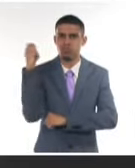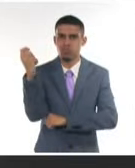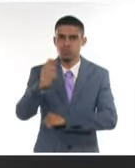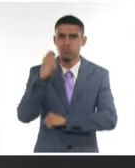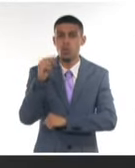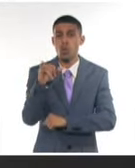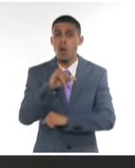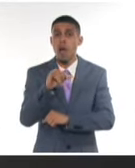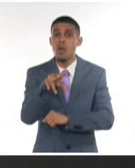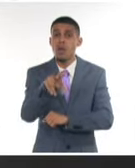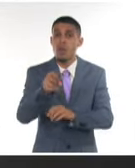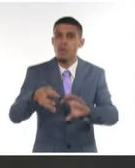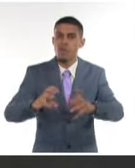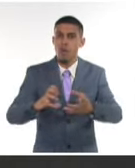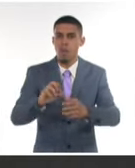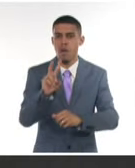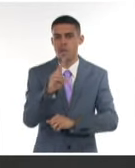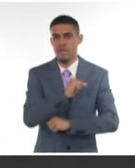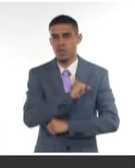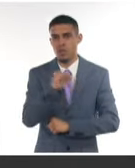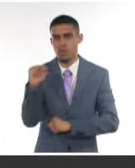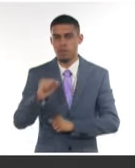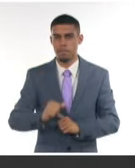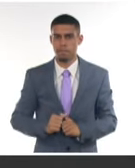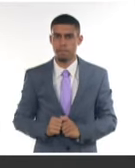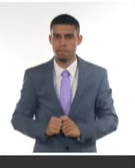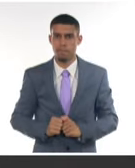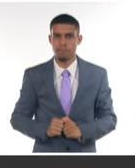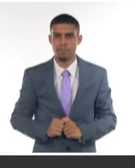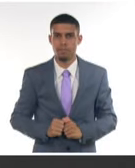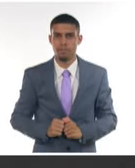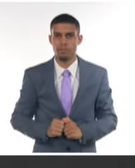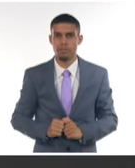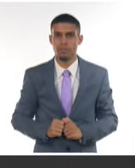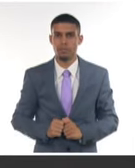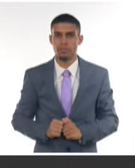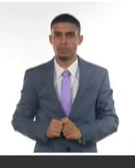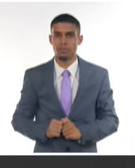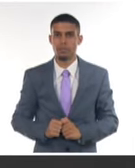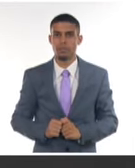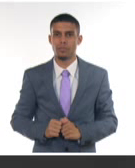camino hacia la victoria. Gladys Rubio, Canal Cubano de Noticias.